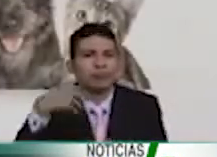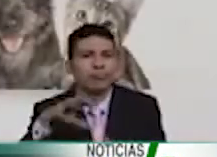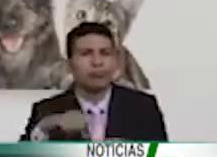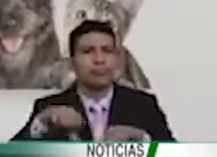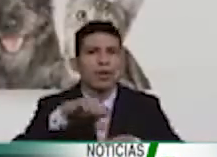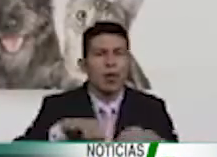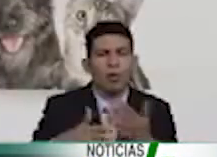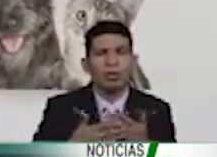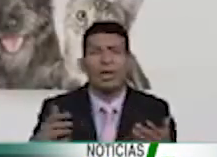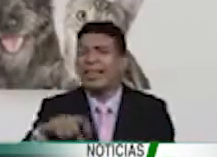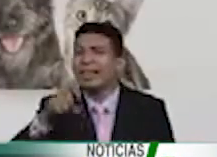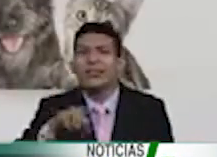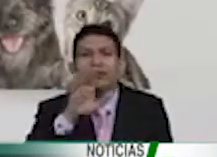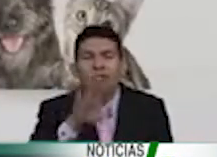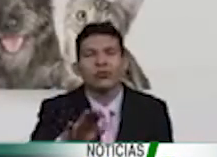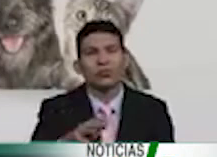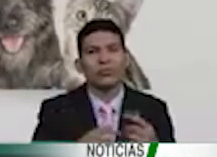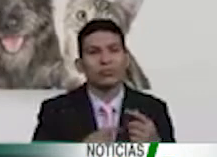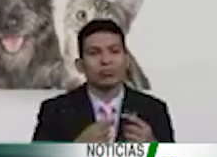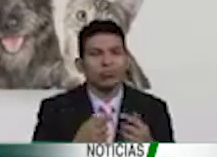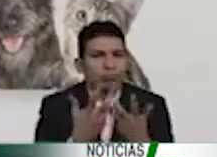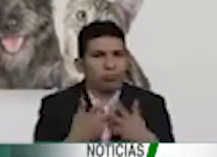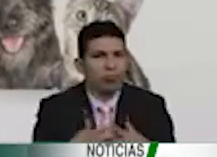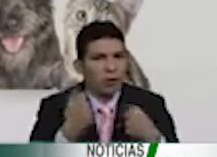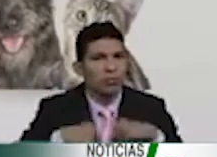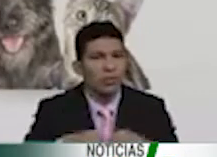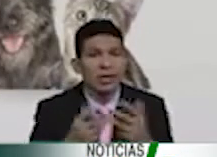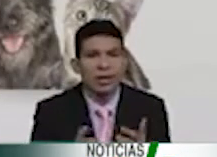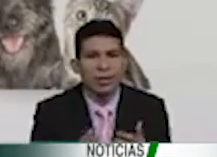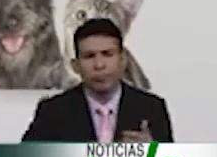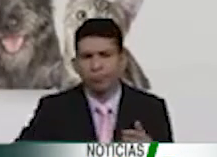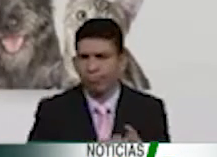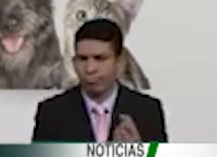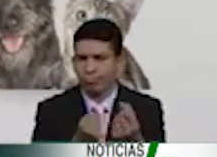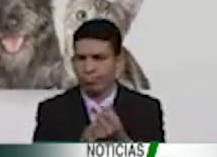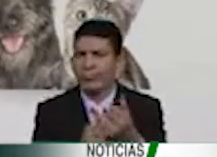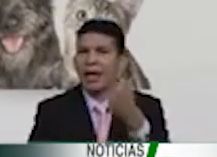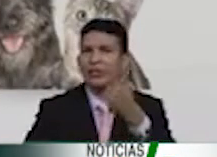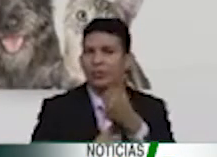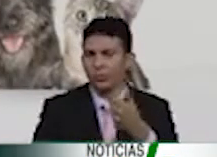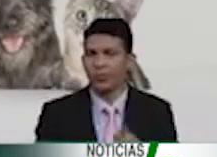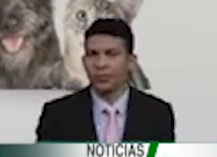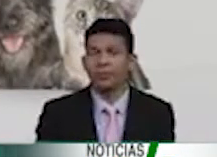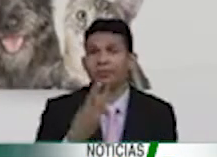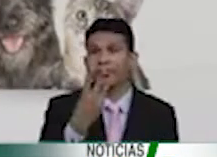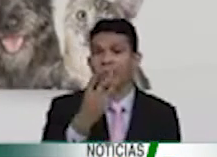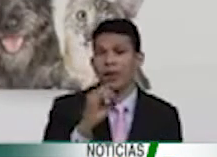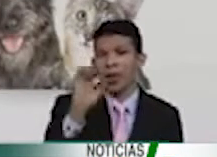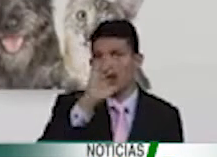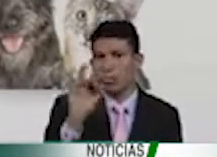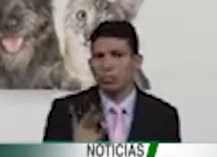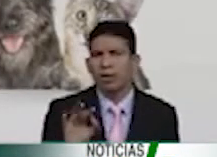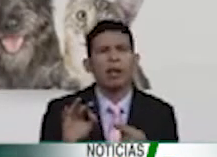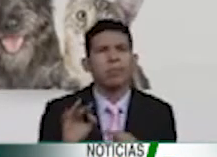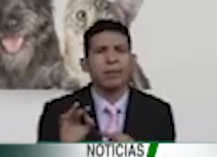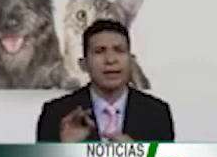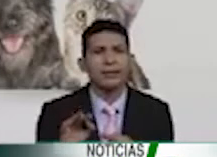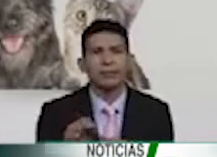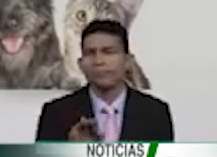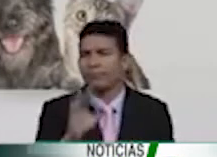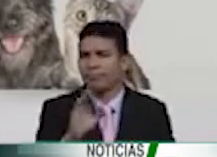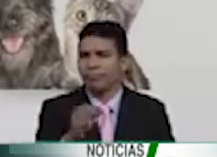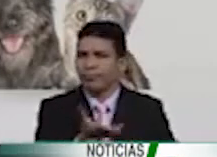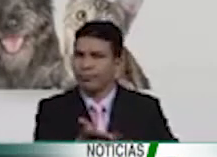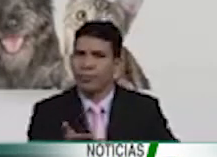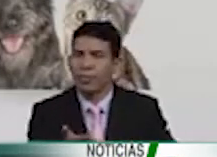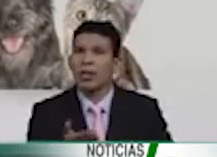podrán participar en la convocatoria Valle in Mascotas que lanzó esta semana la Gobernación del Valle como aporte para la reactivación